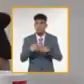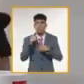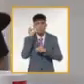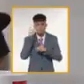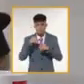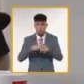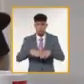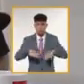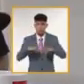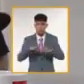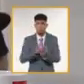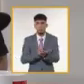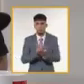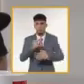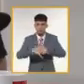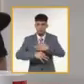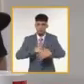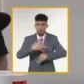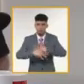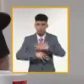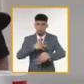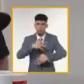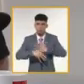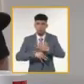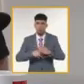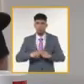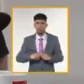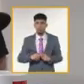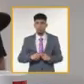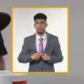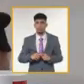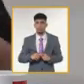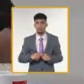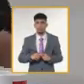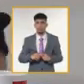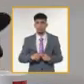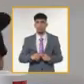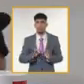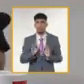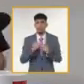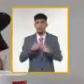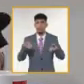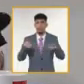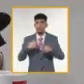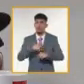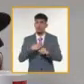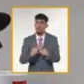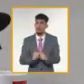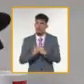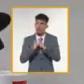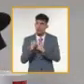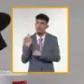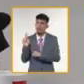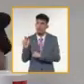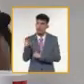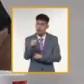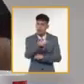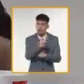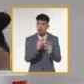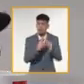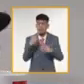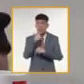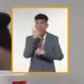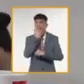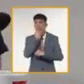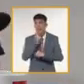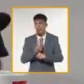los estudios de consumo cultural, es un género que tiene una fuerte presencia también en los grupos juveniles, que tienen también